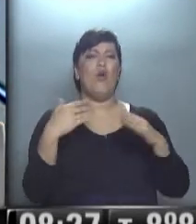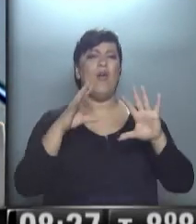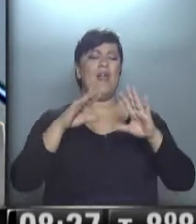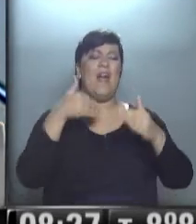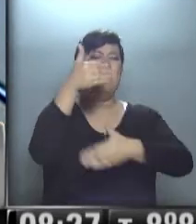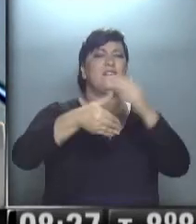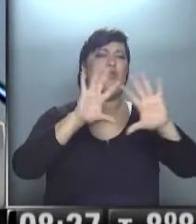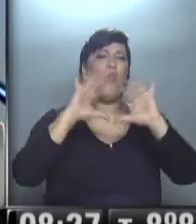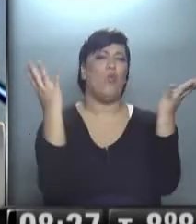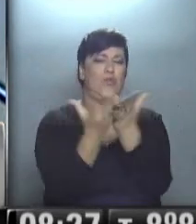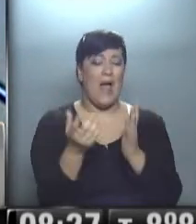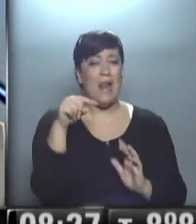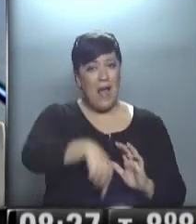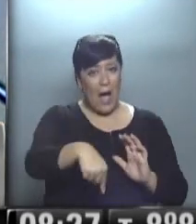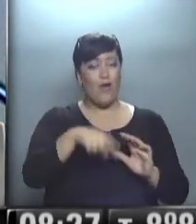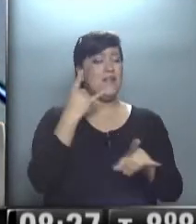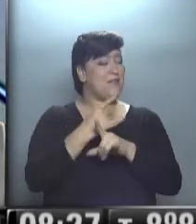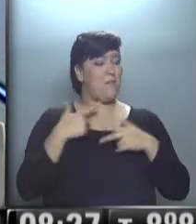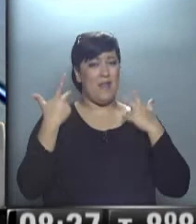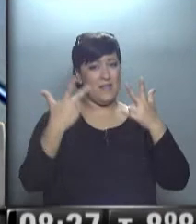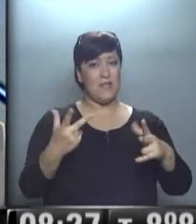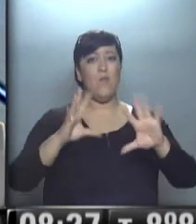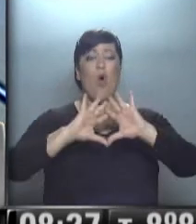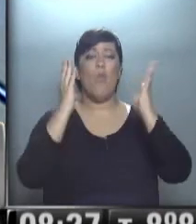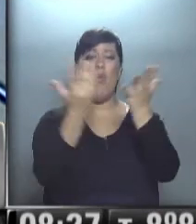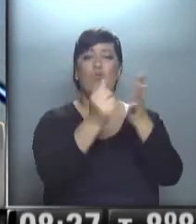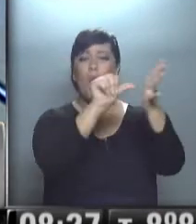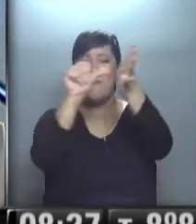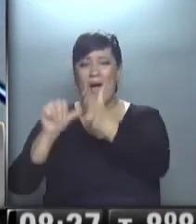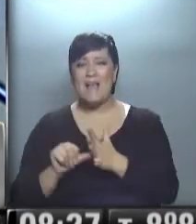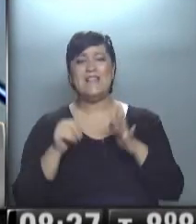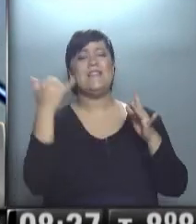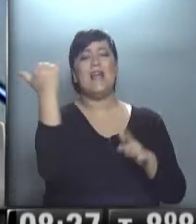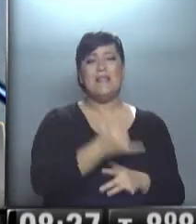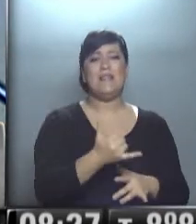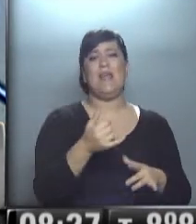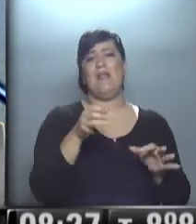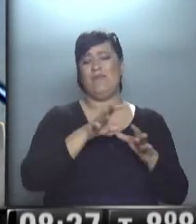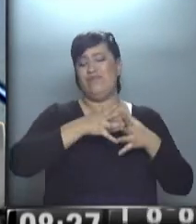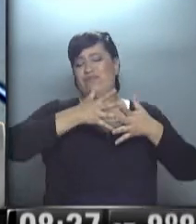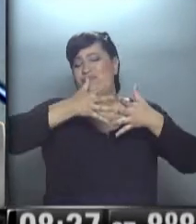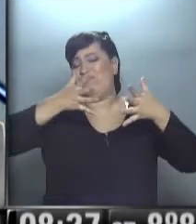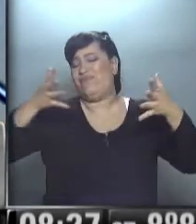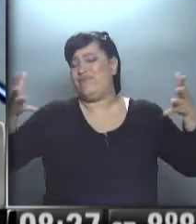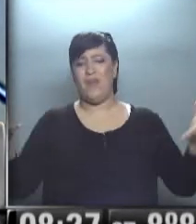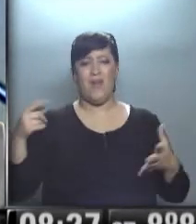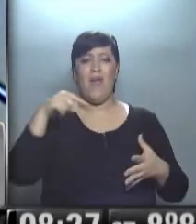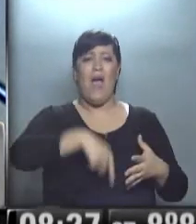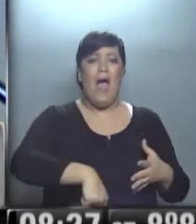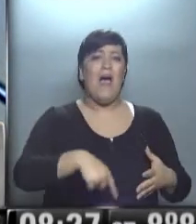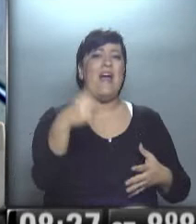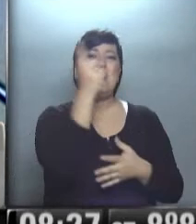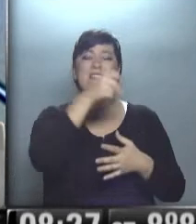el mundo lo decimos siempre tiene 510 millones de kilómetros cuadrados el 100% del